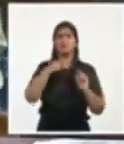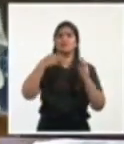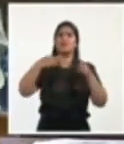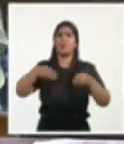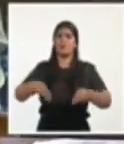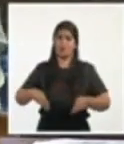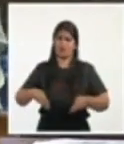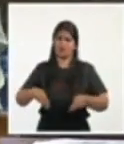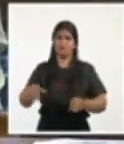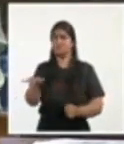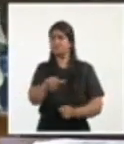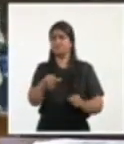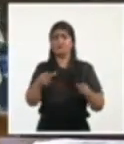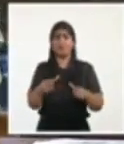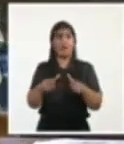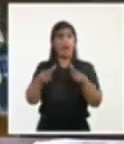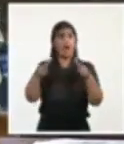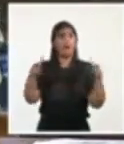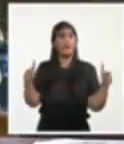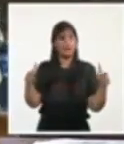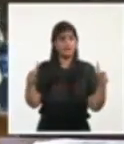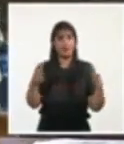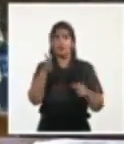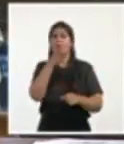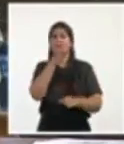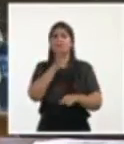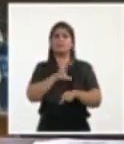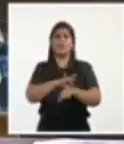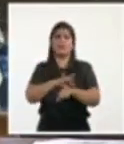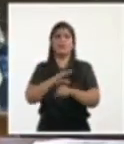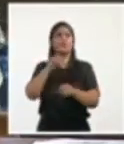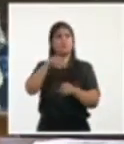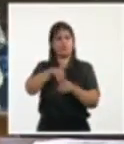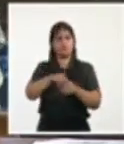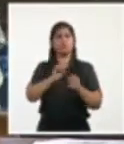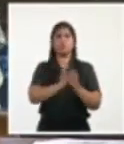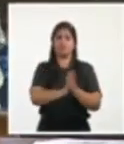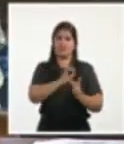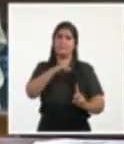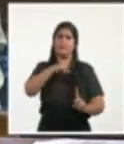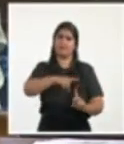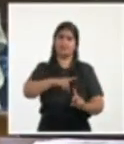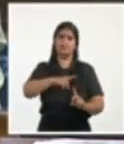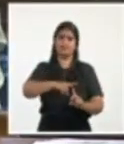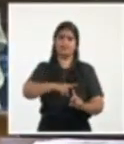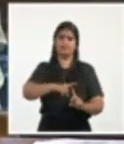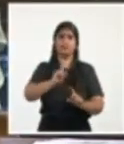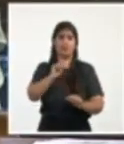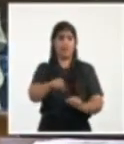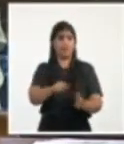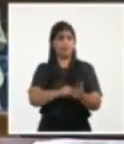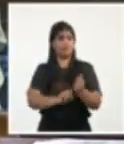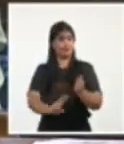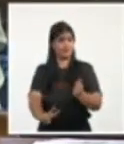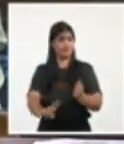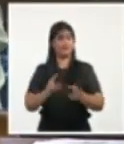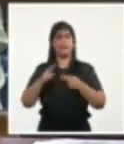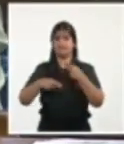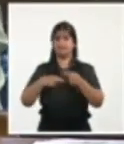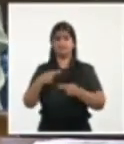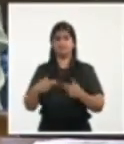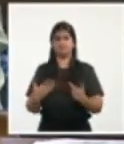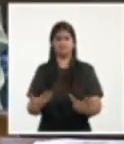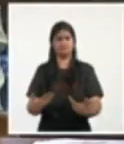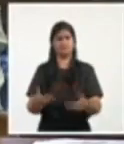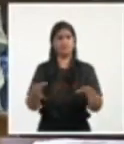y un elevado número de fallecidos en estos momentos. Allí, en este territorio, se han estado realizando